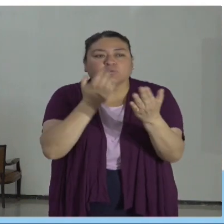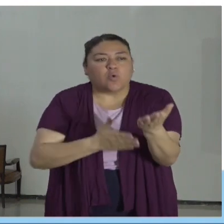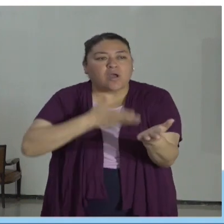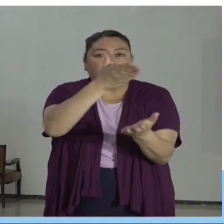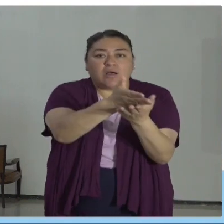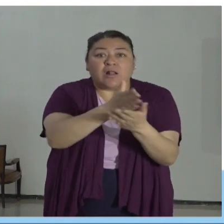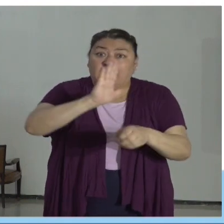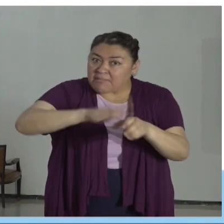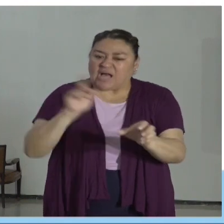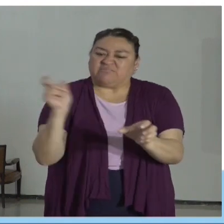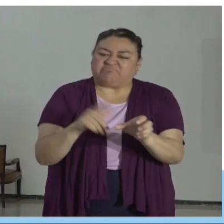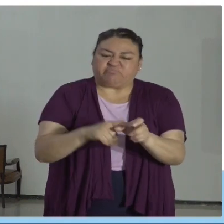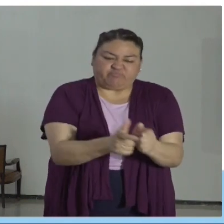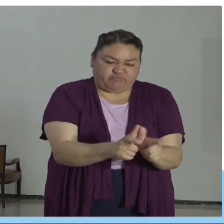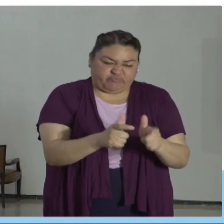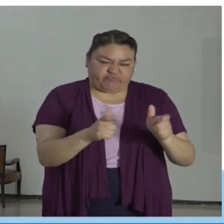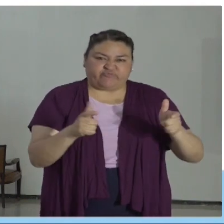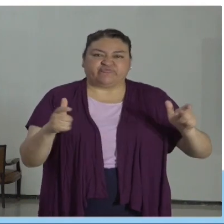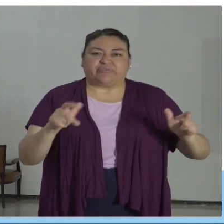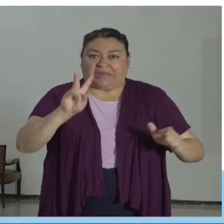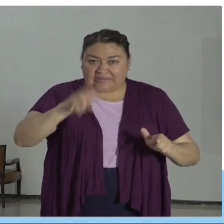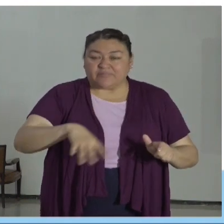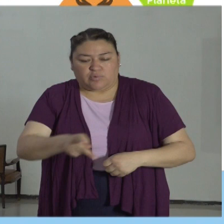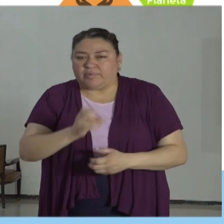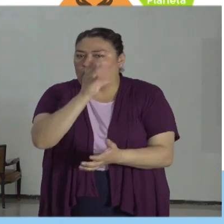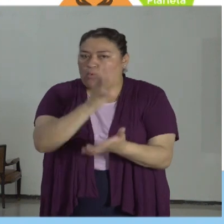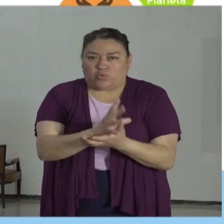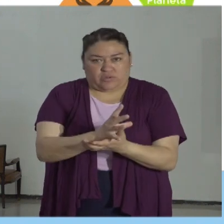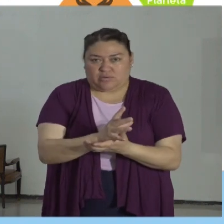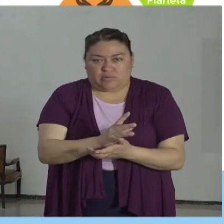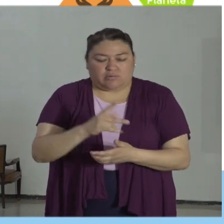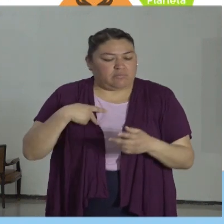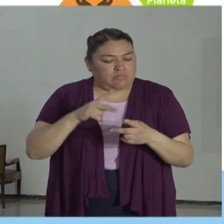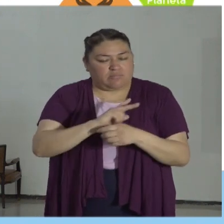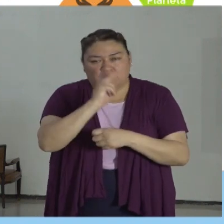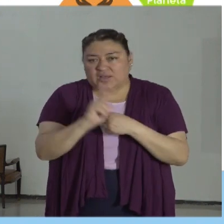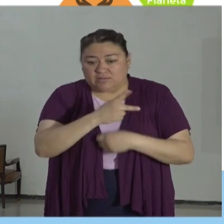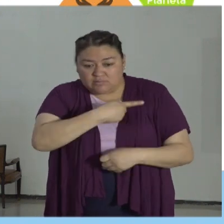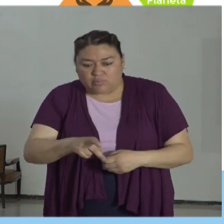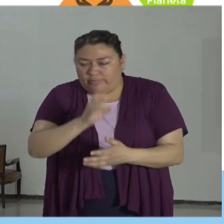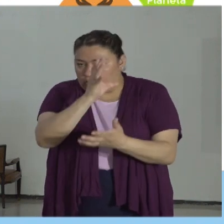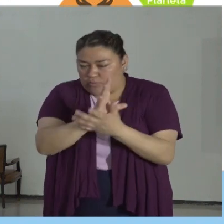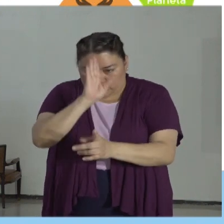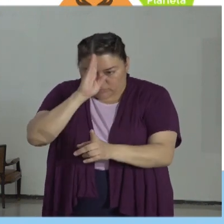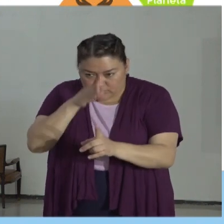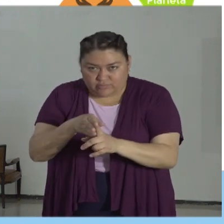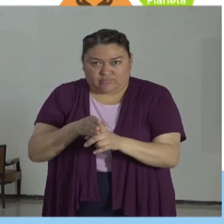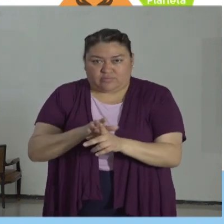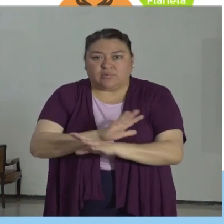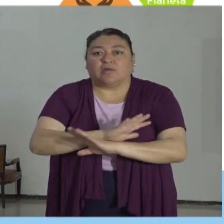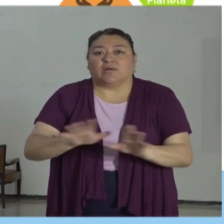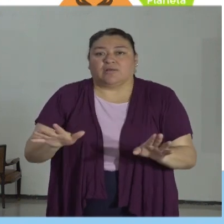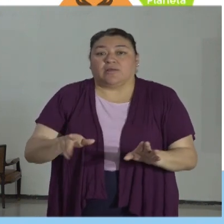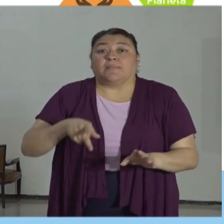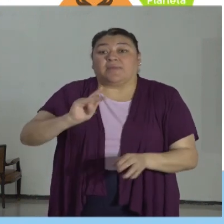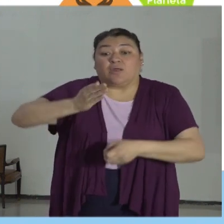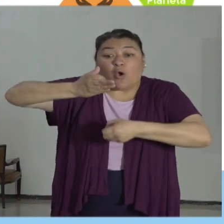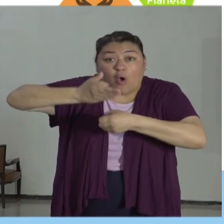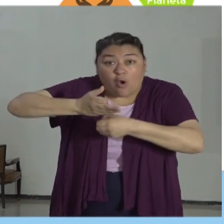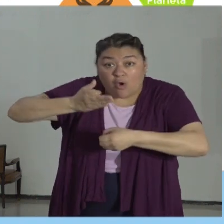ello, fungió como representante residente adjunto en República del Salvador y en